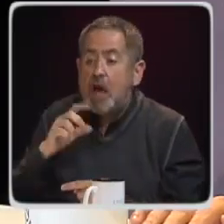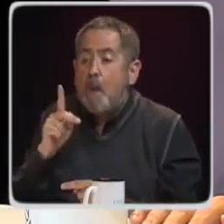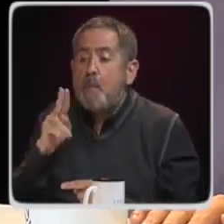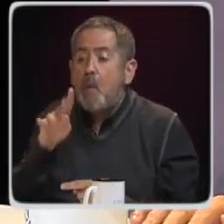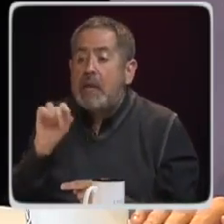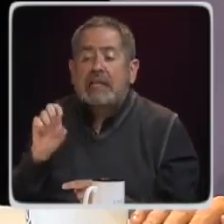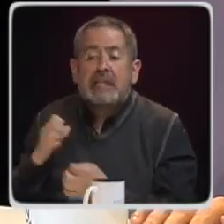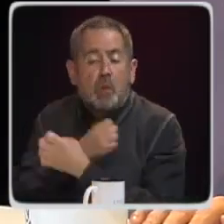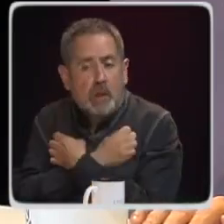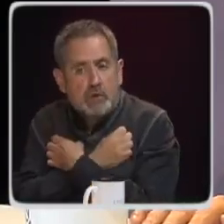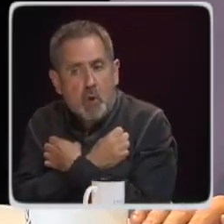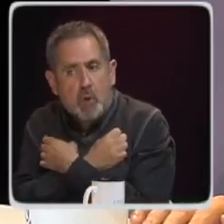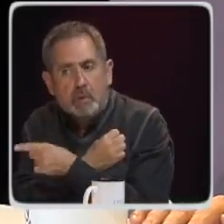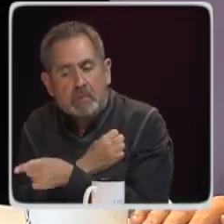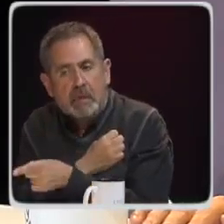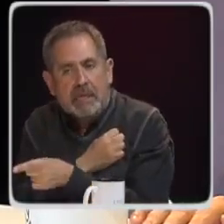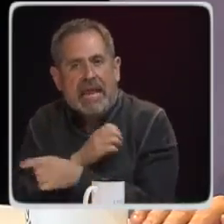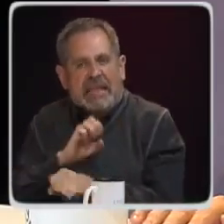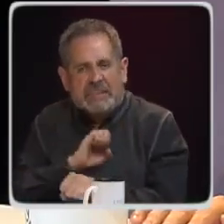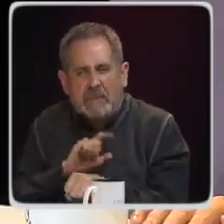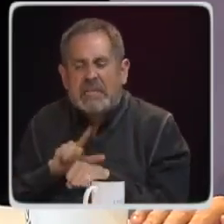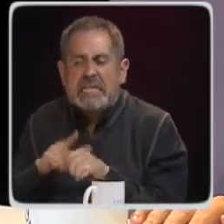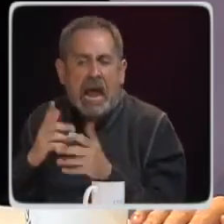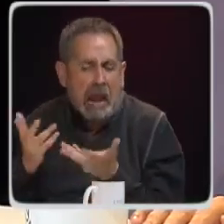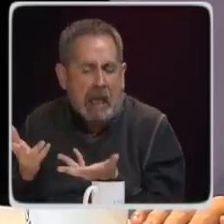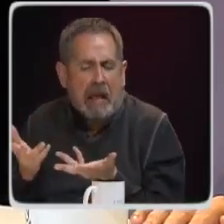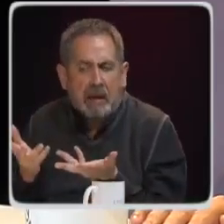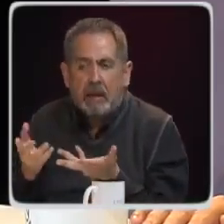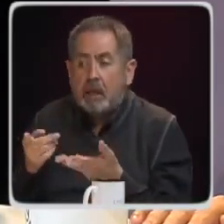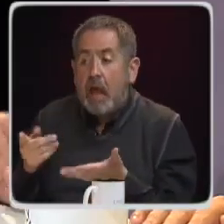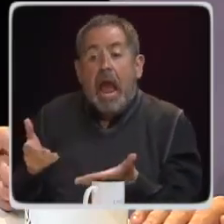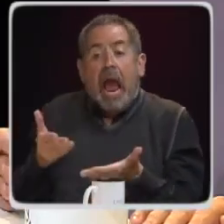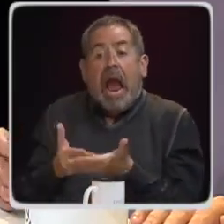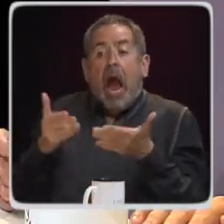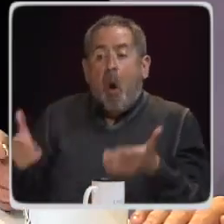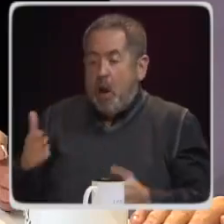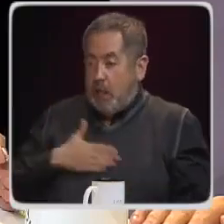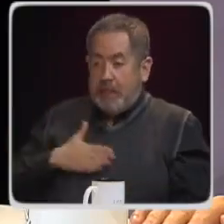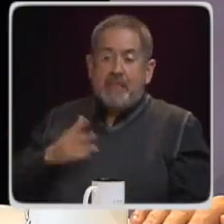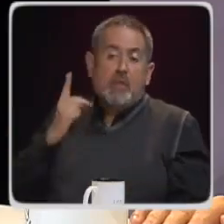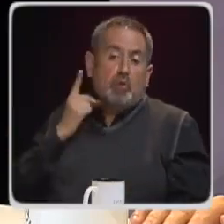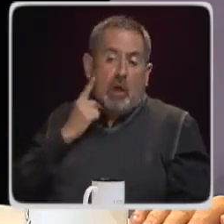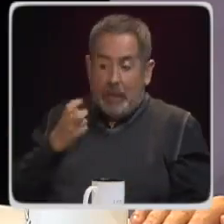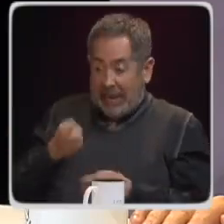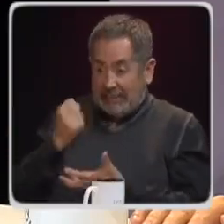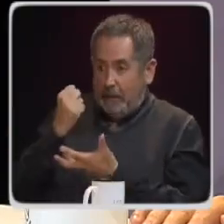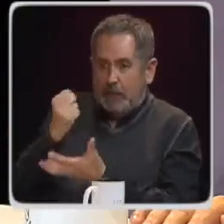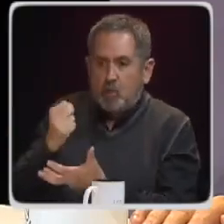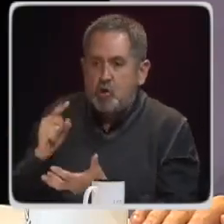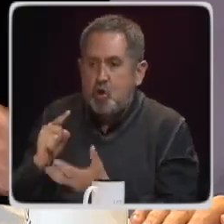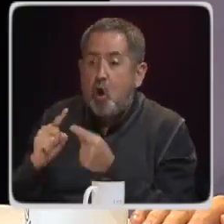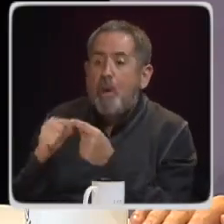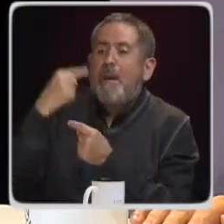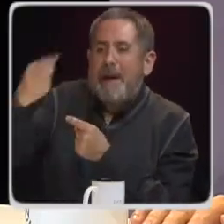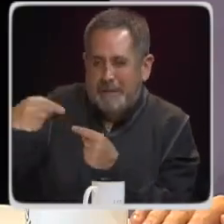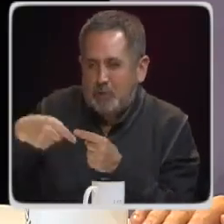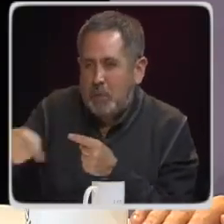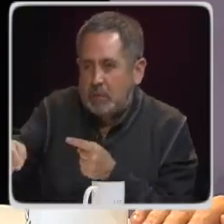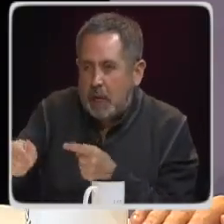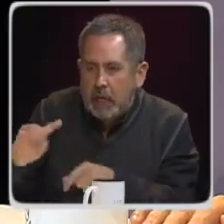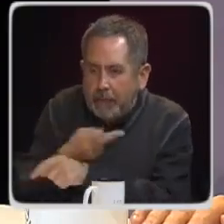22. Exactamente. Okay. Entonces, pues el fortalecimiento de los servicios educativos especiales para